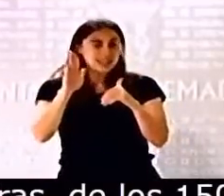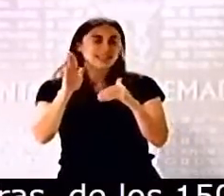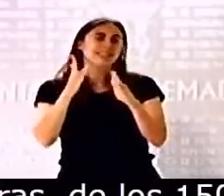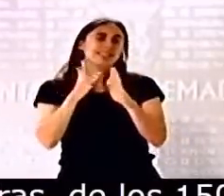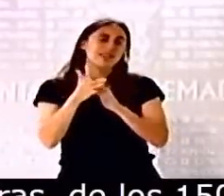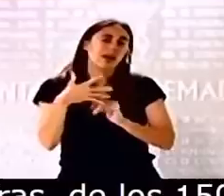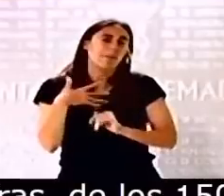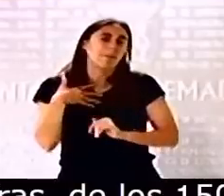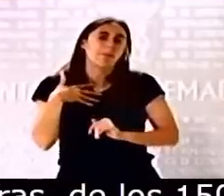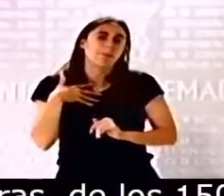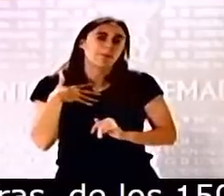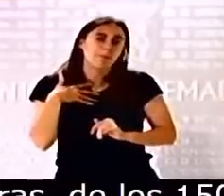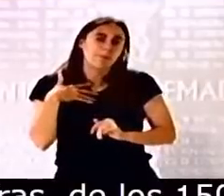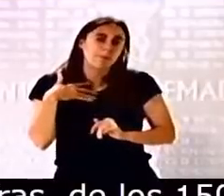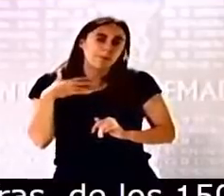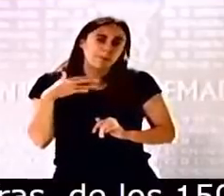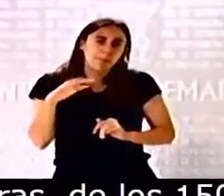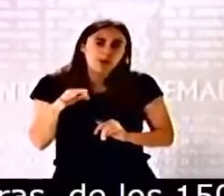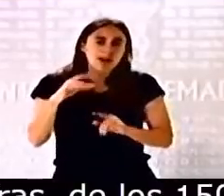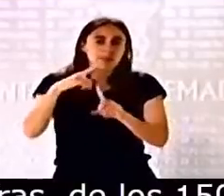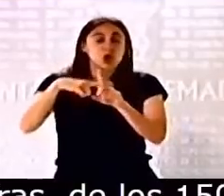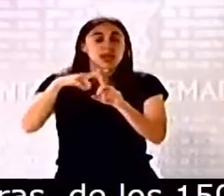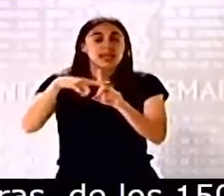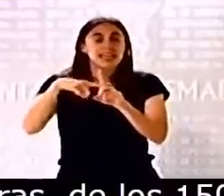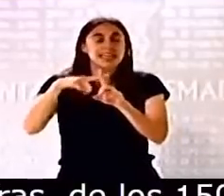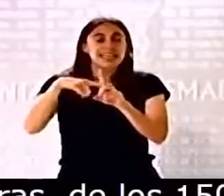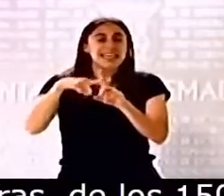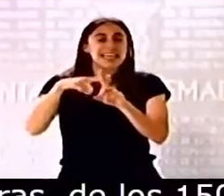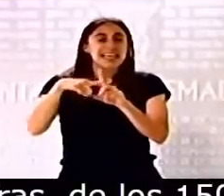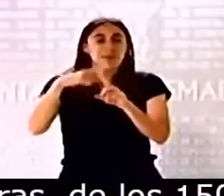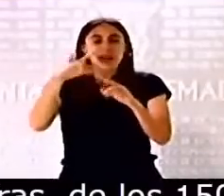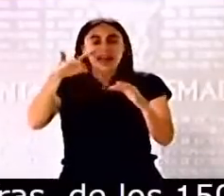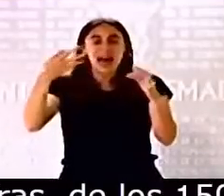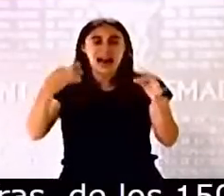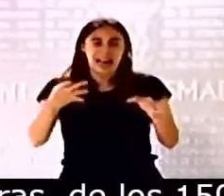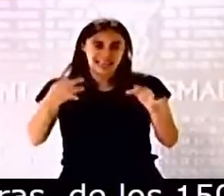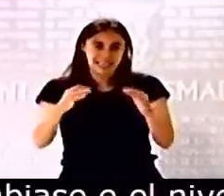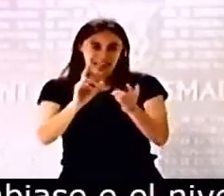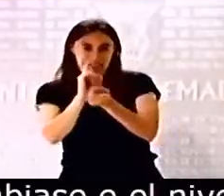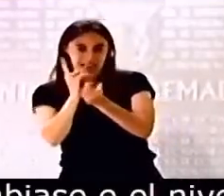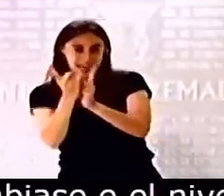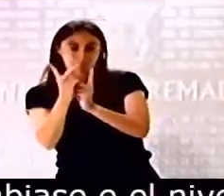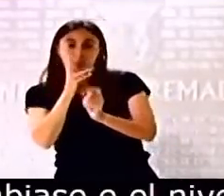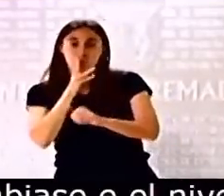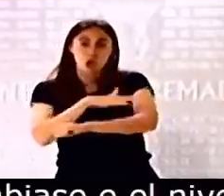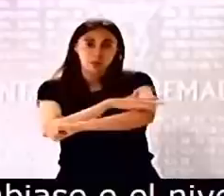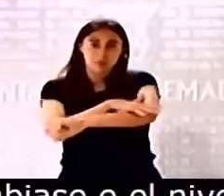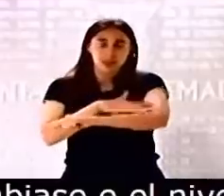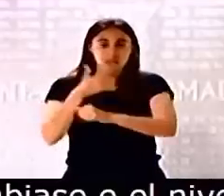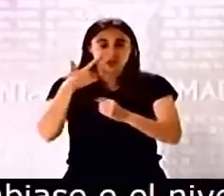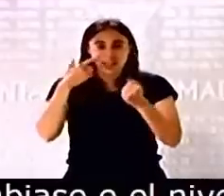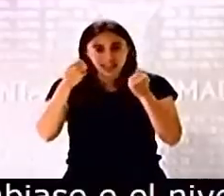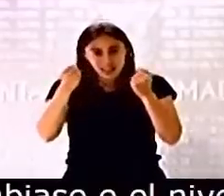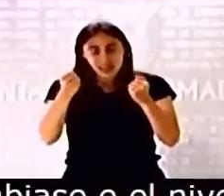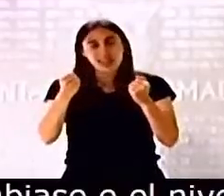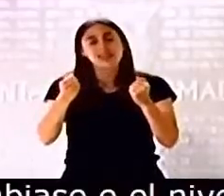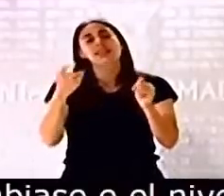pudiese ser que cambiase el nivel de alerta en el que nos clasifica el Ministerio de Sanidad y que, por lo